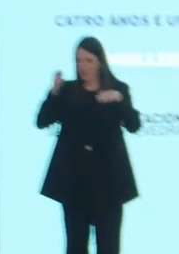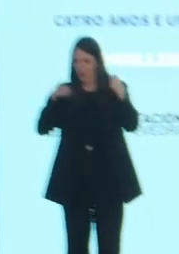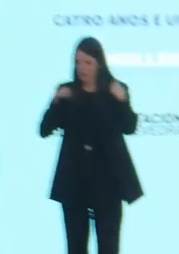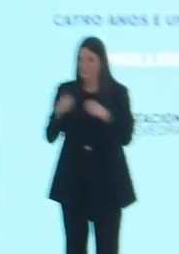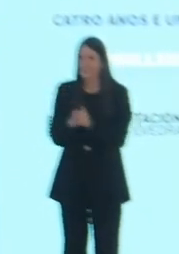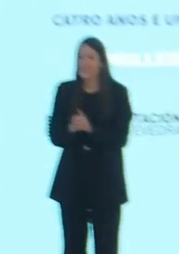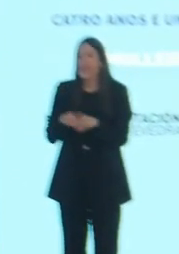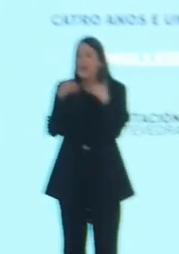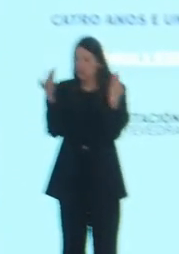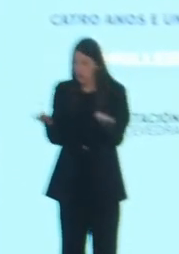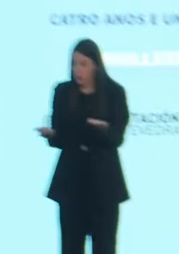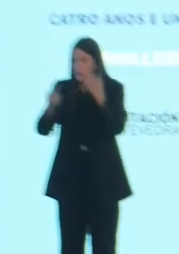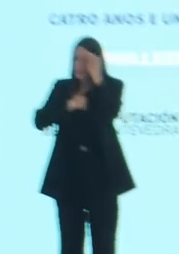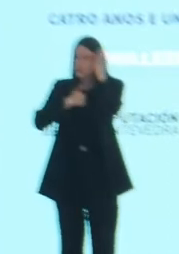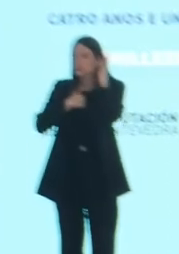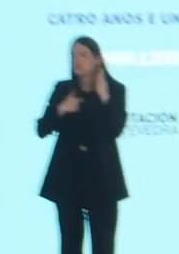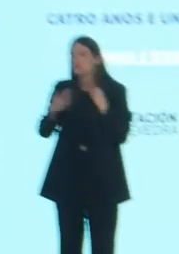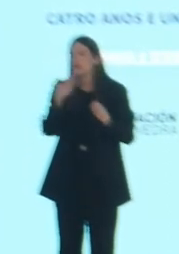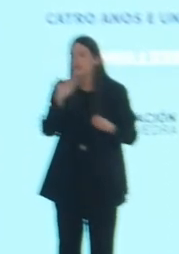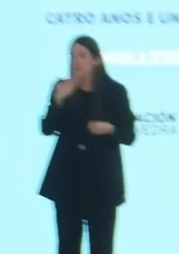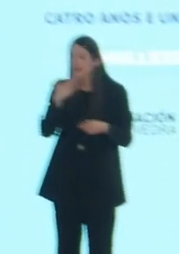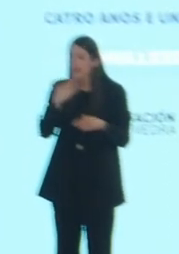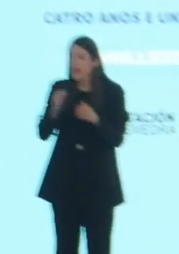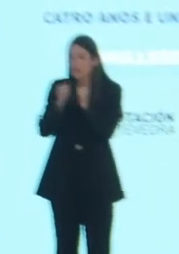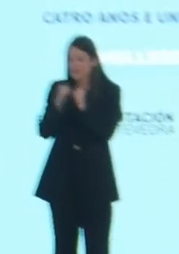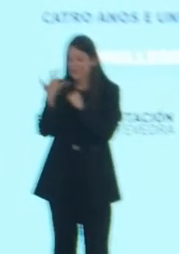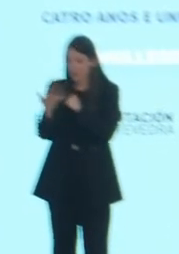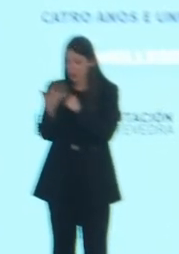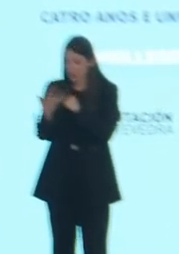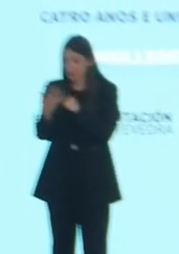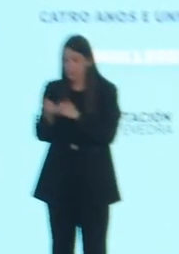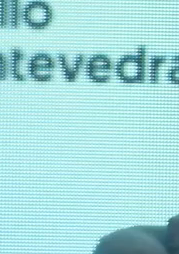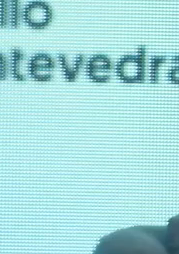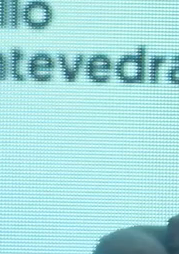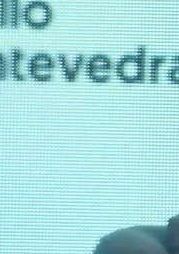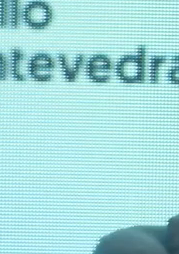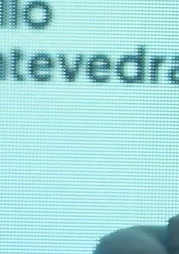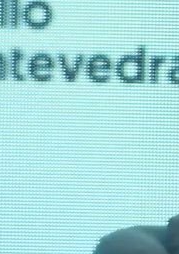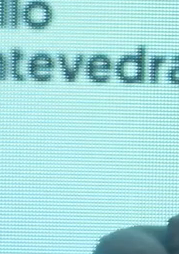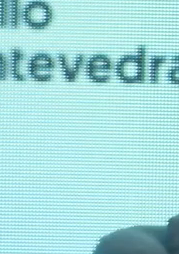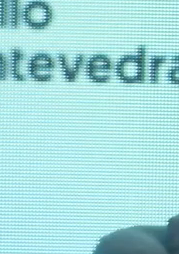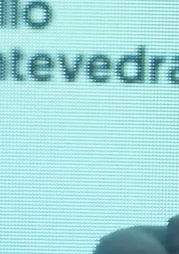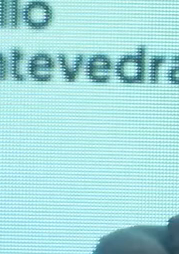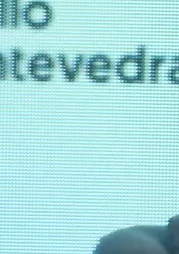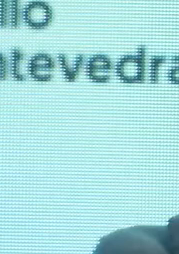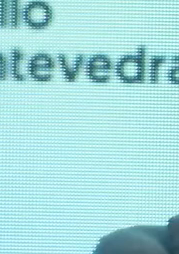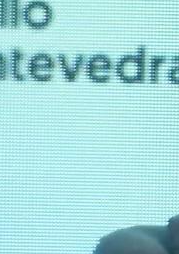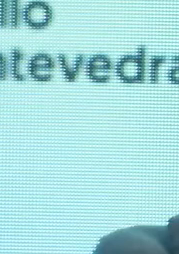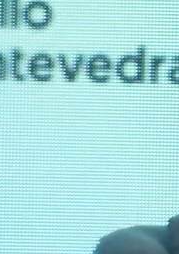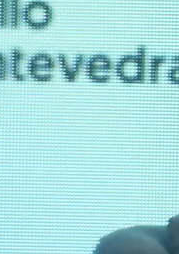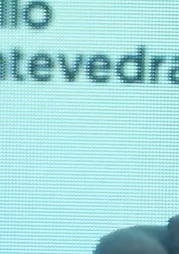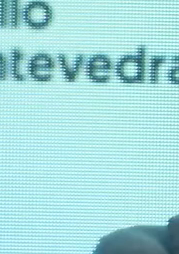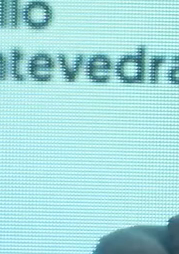Nadie hablará por nosotras. Somos nosotras las que tenemos que tomar la voz. Oye, vamos a continuar el trabajo